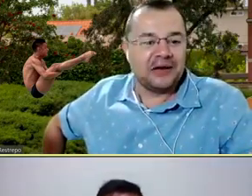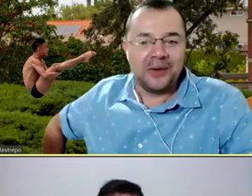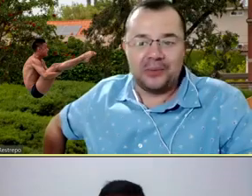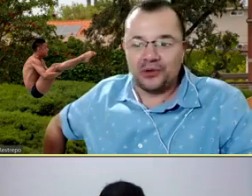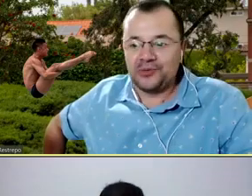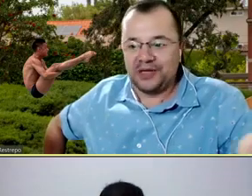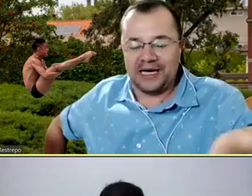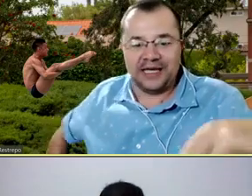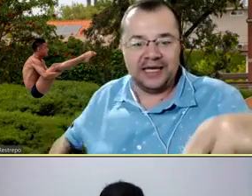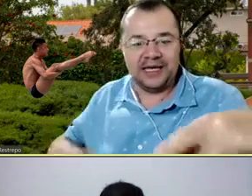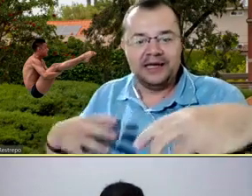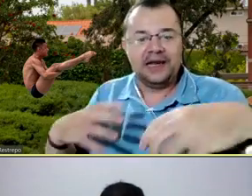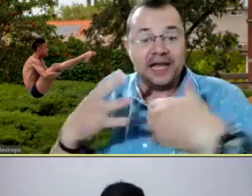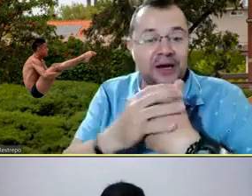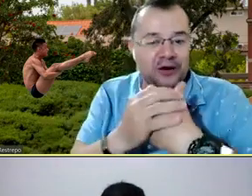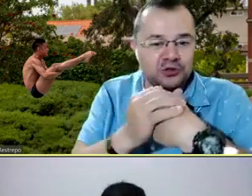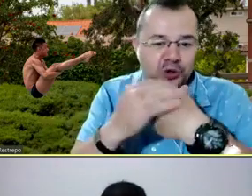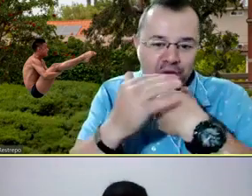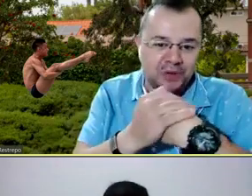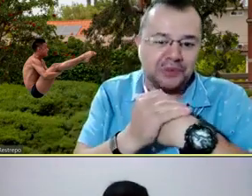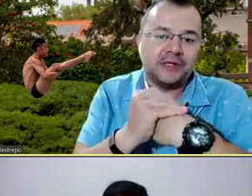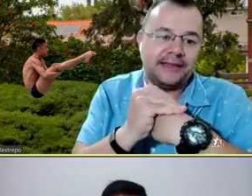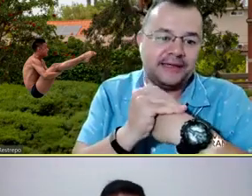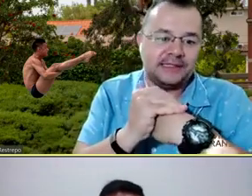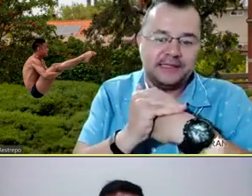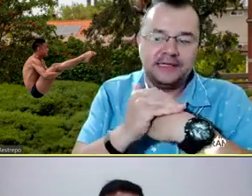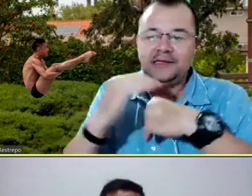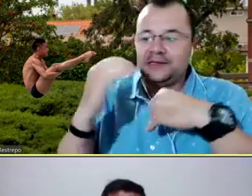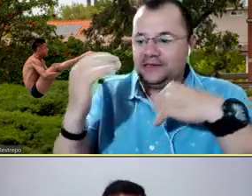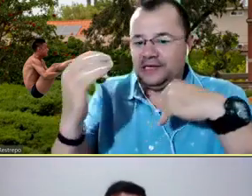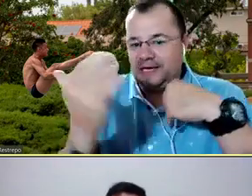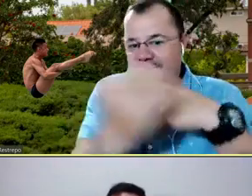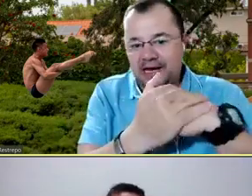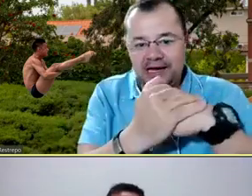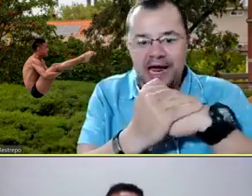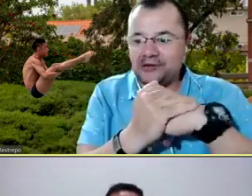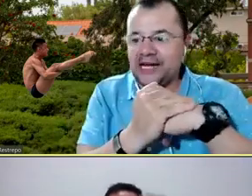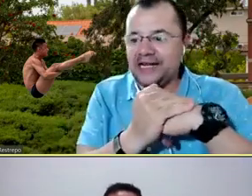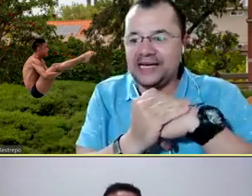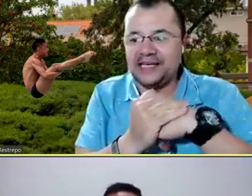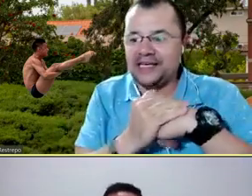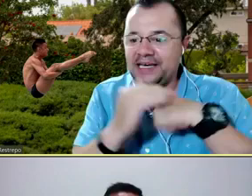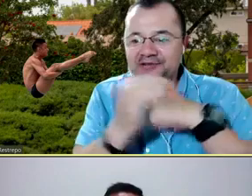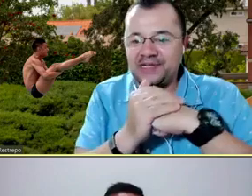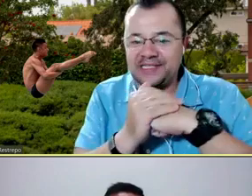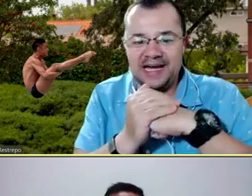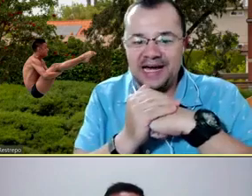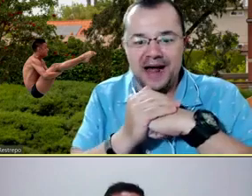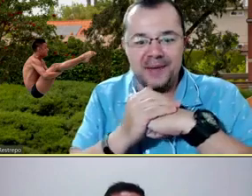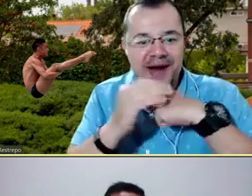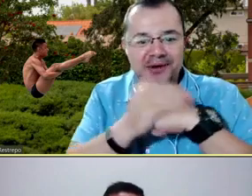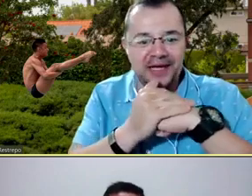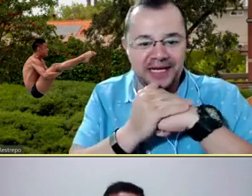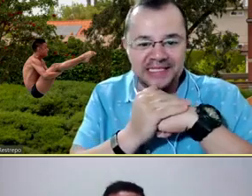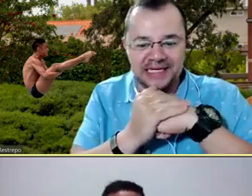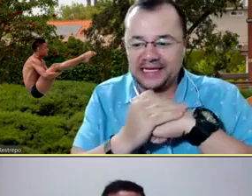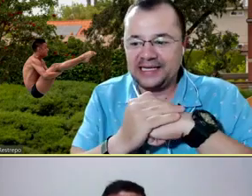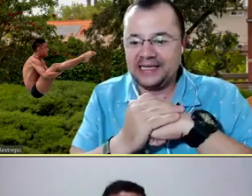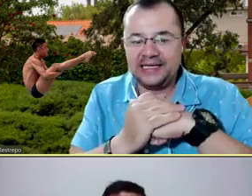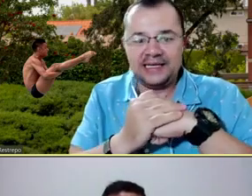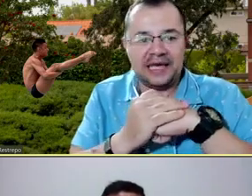de que nos vamos, porque aquí las manos son muy importantes. Carlos Areiza aquí es nuestra mano